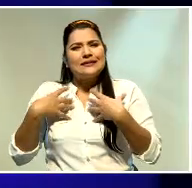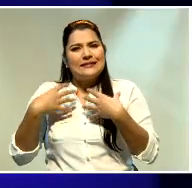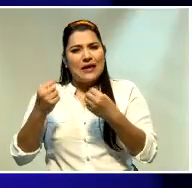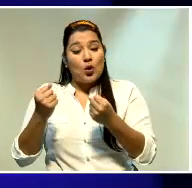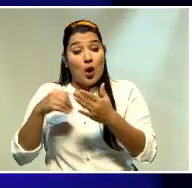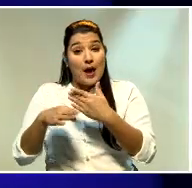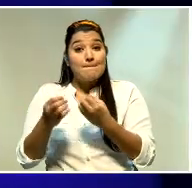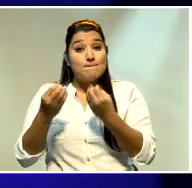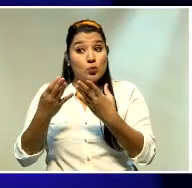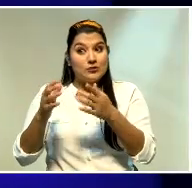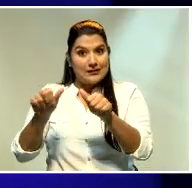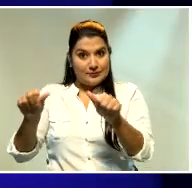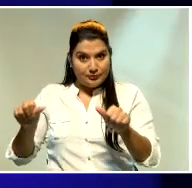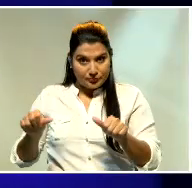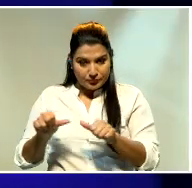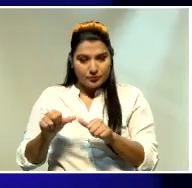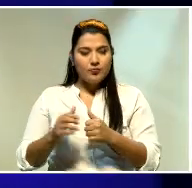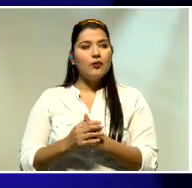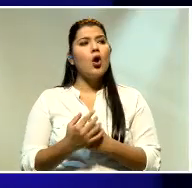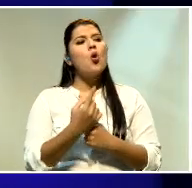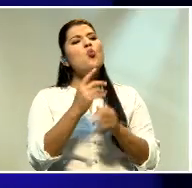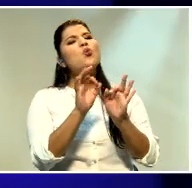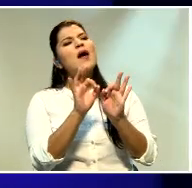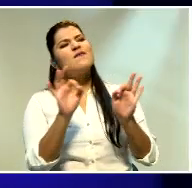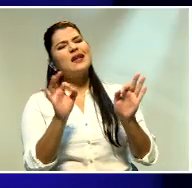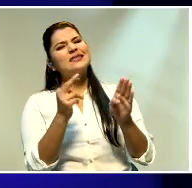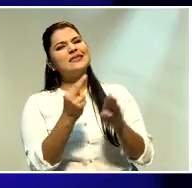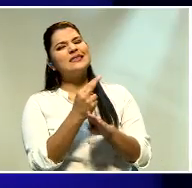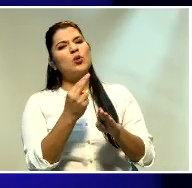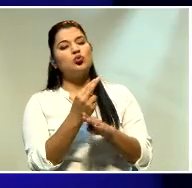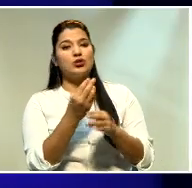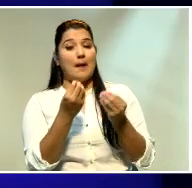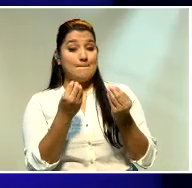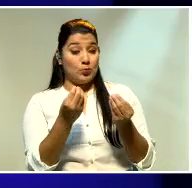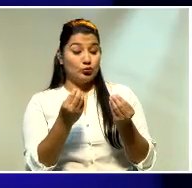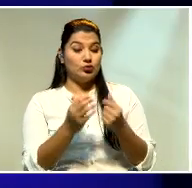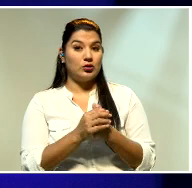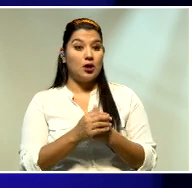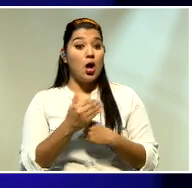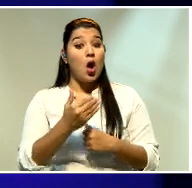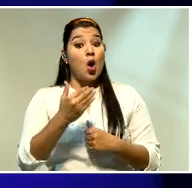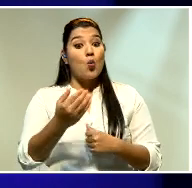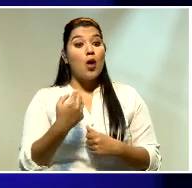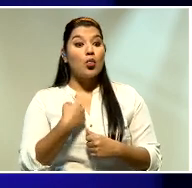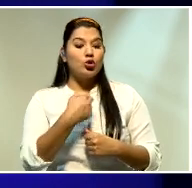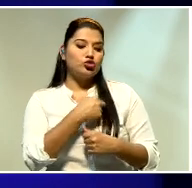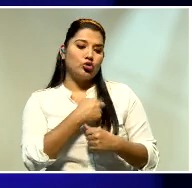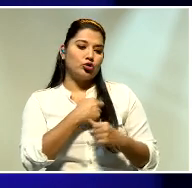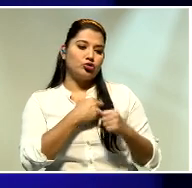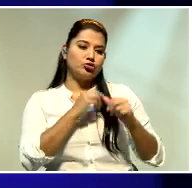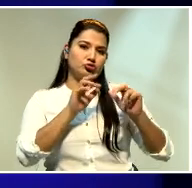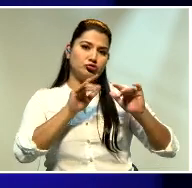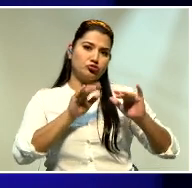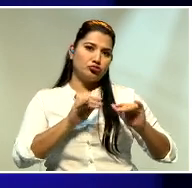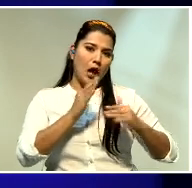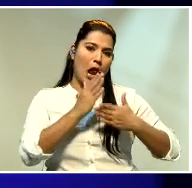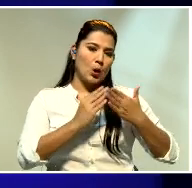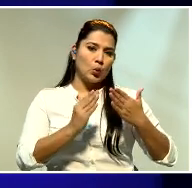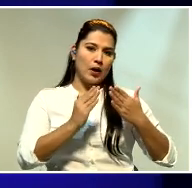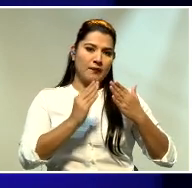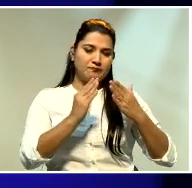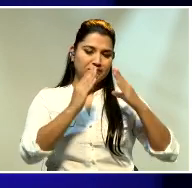Carlos, hay una frase cliché que se usa mucho cuando uno escribe una nota o presenta a